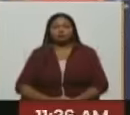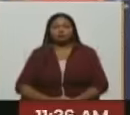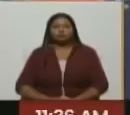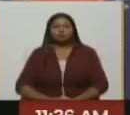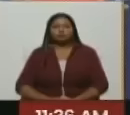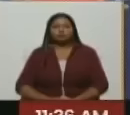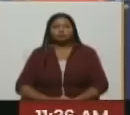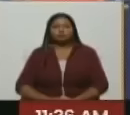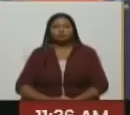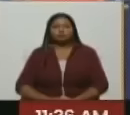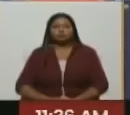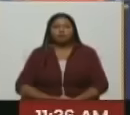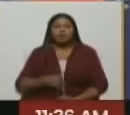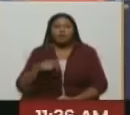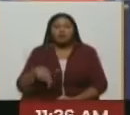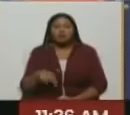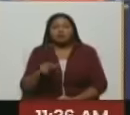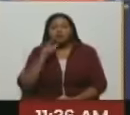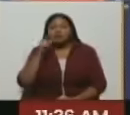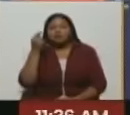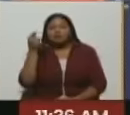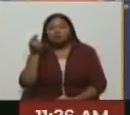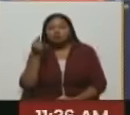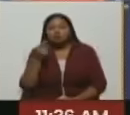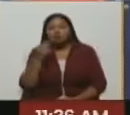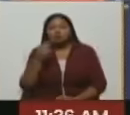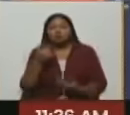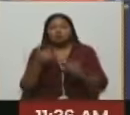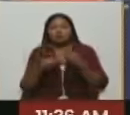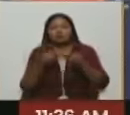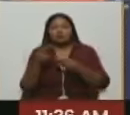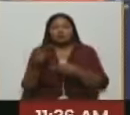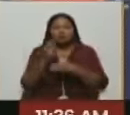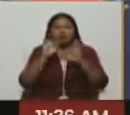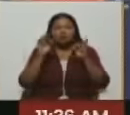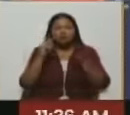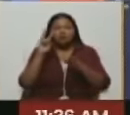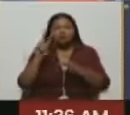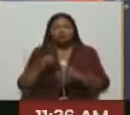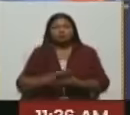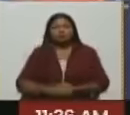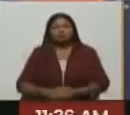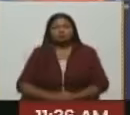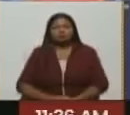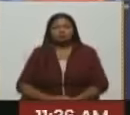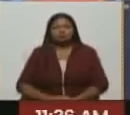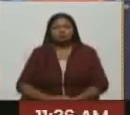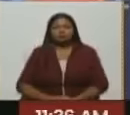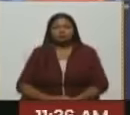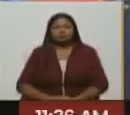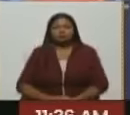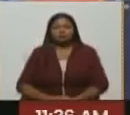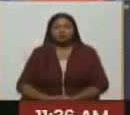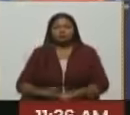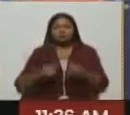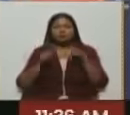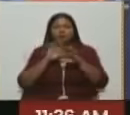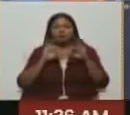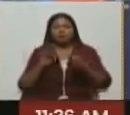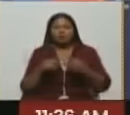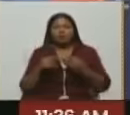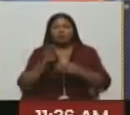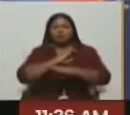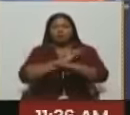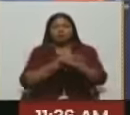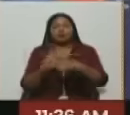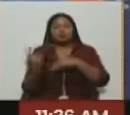Aquí ninguno, como dicen ellos, y tratan de hacer ver que hay división entre el poder venezolano. No,